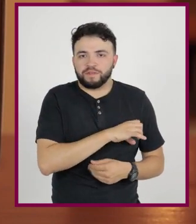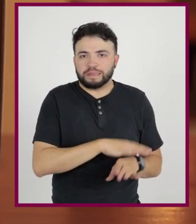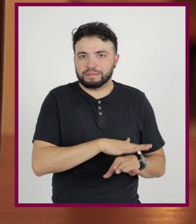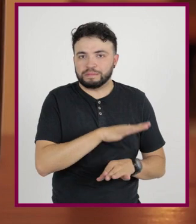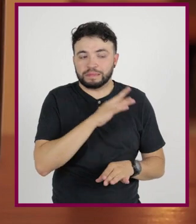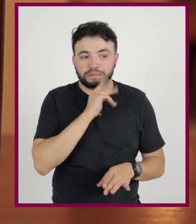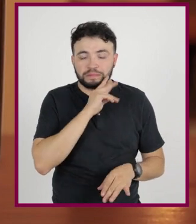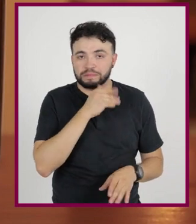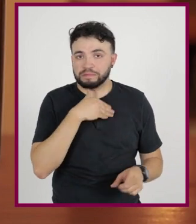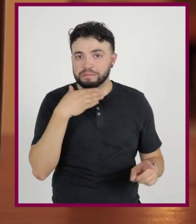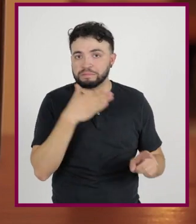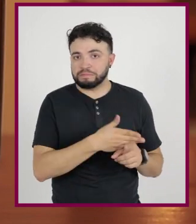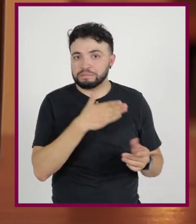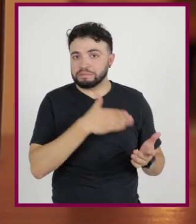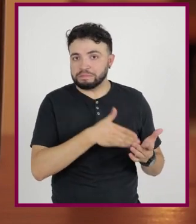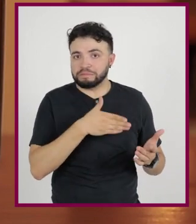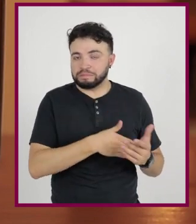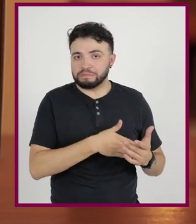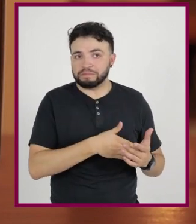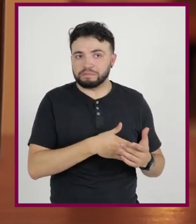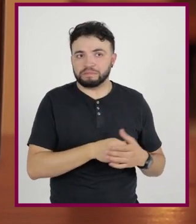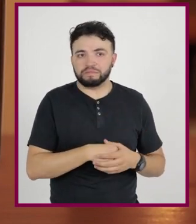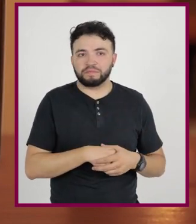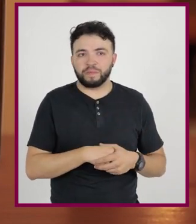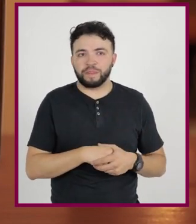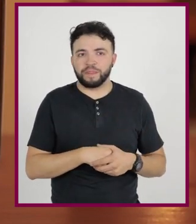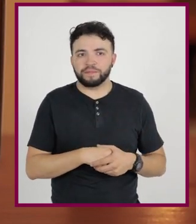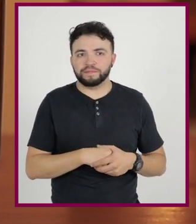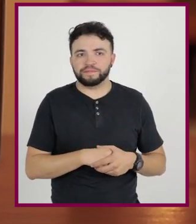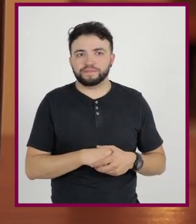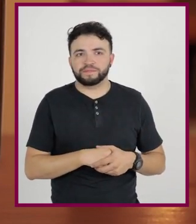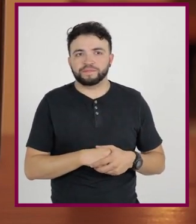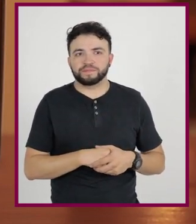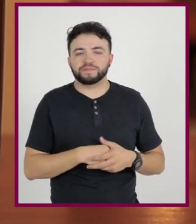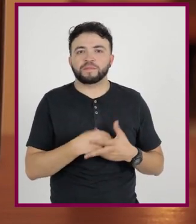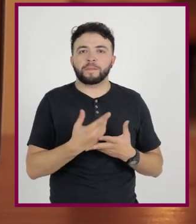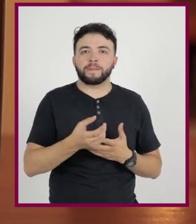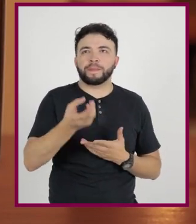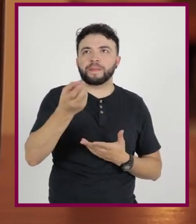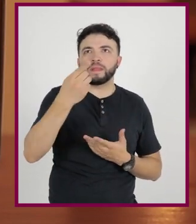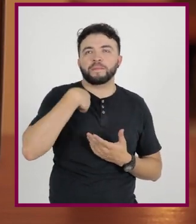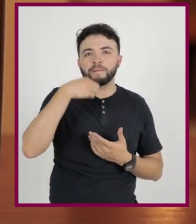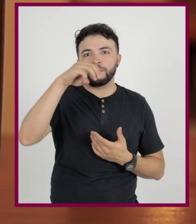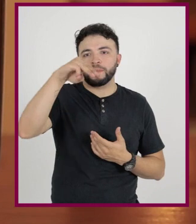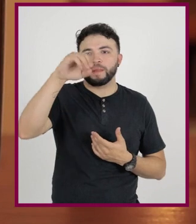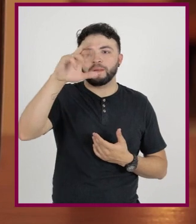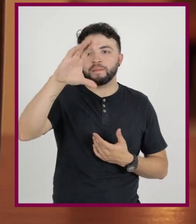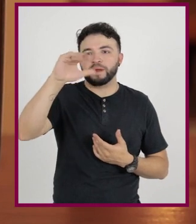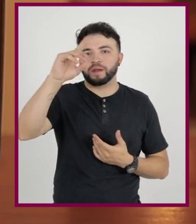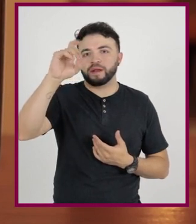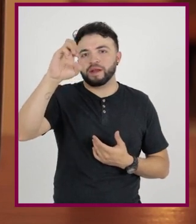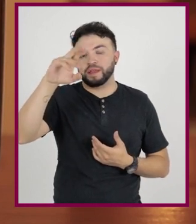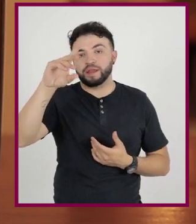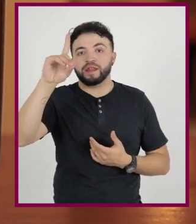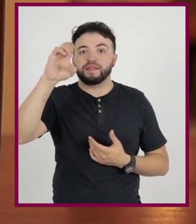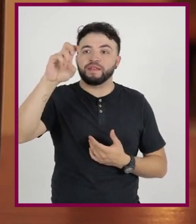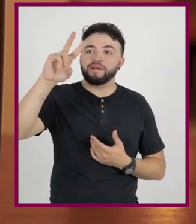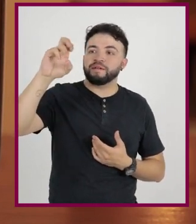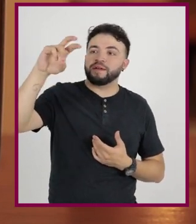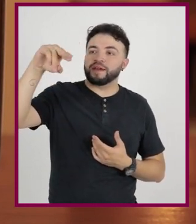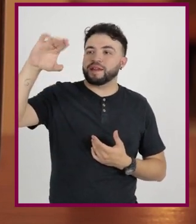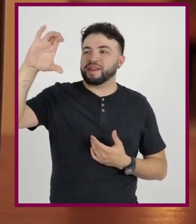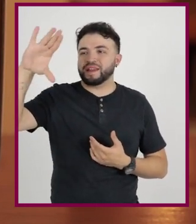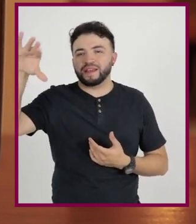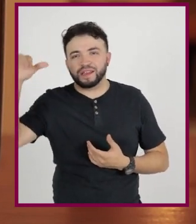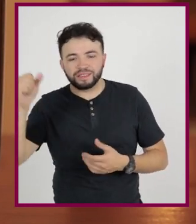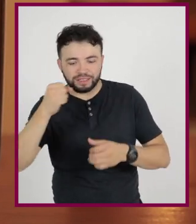favorita. Es muy divertida y está genial. El Mercado de Venecia por William